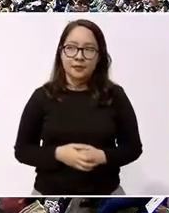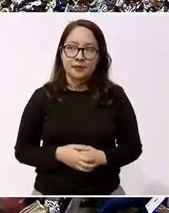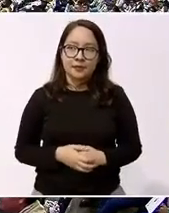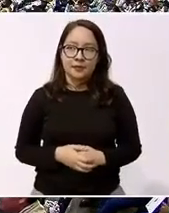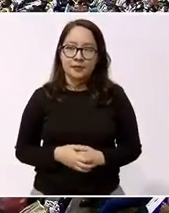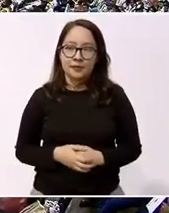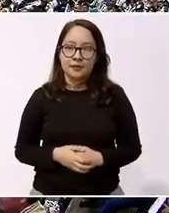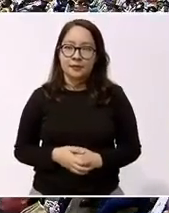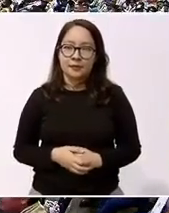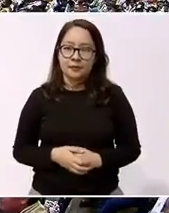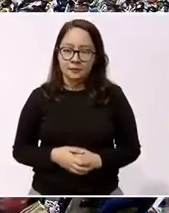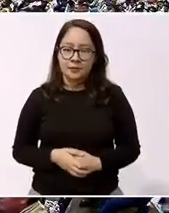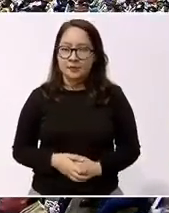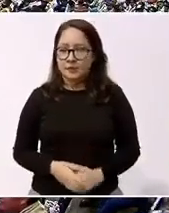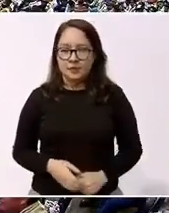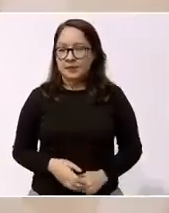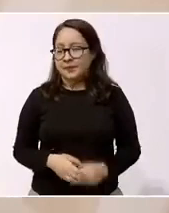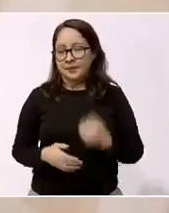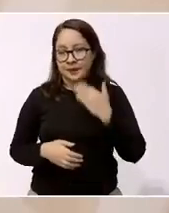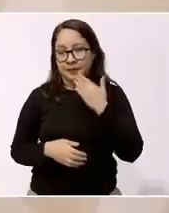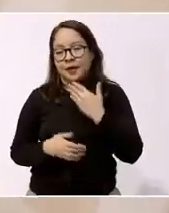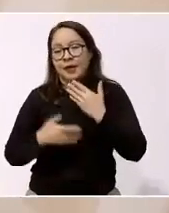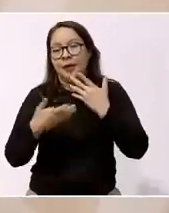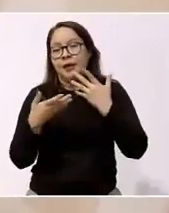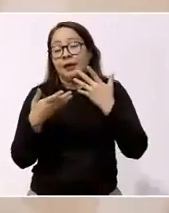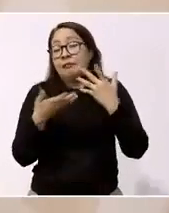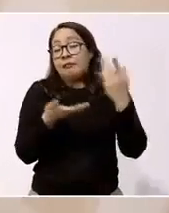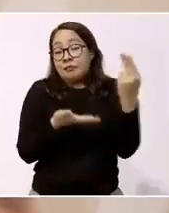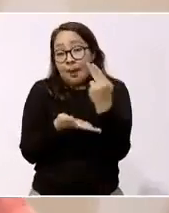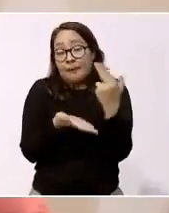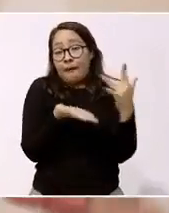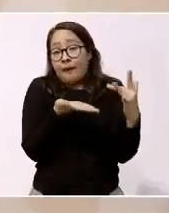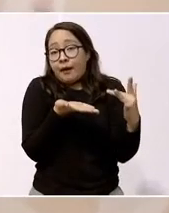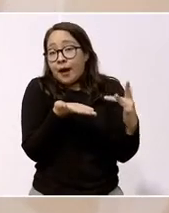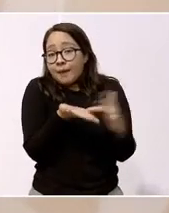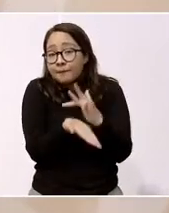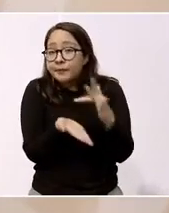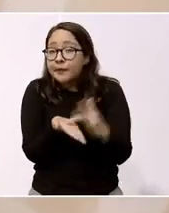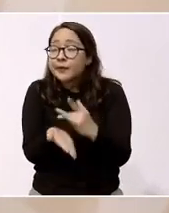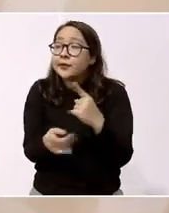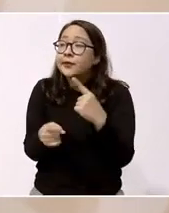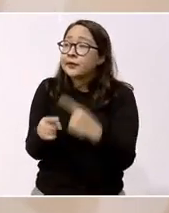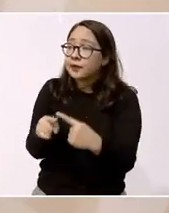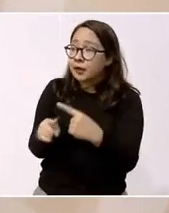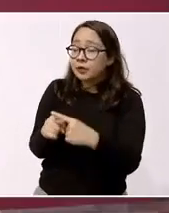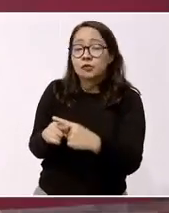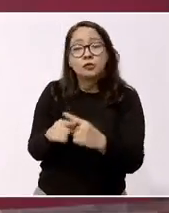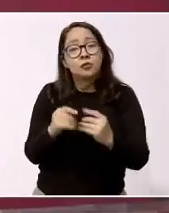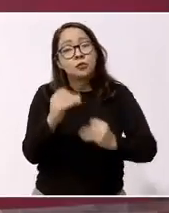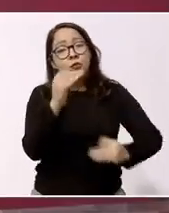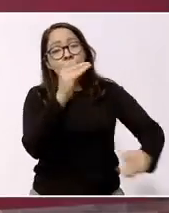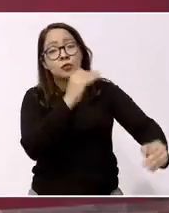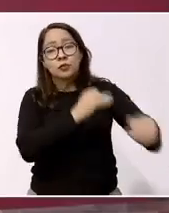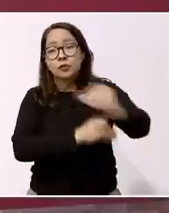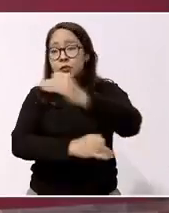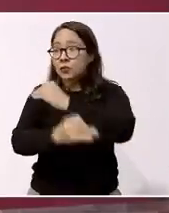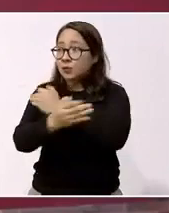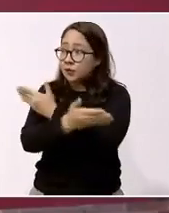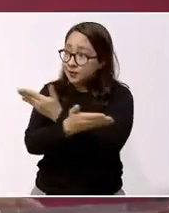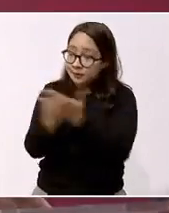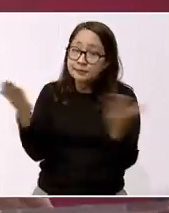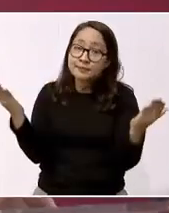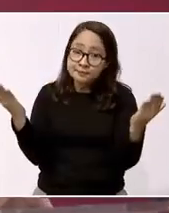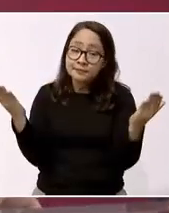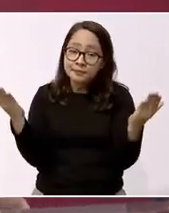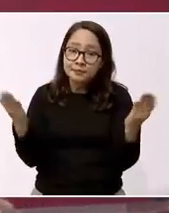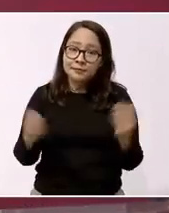Pero necesitamos del apoyo de todas, de todos ustedes. Y